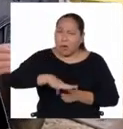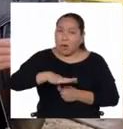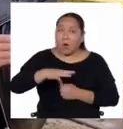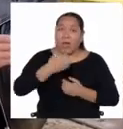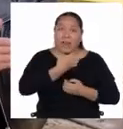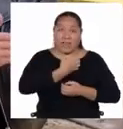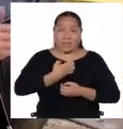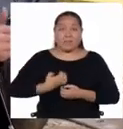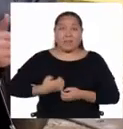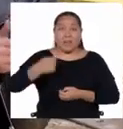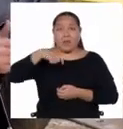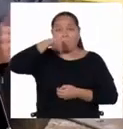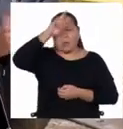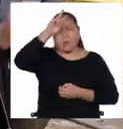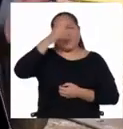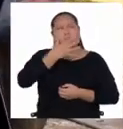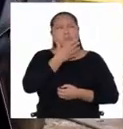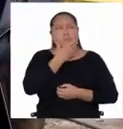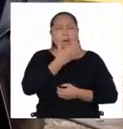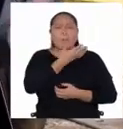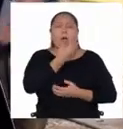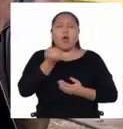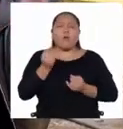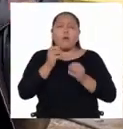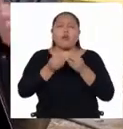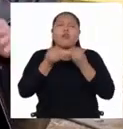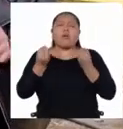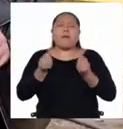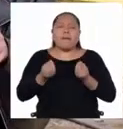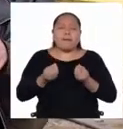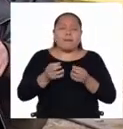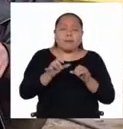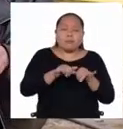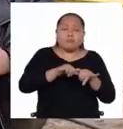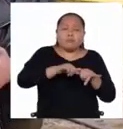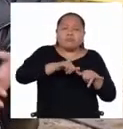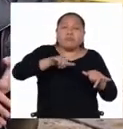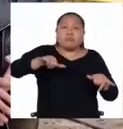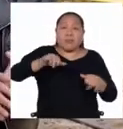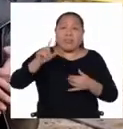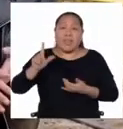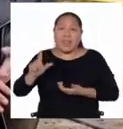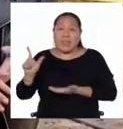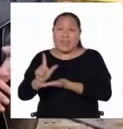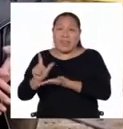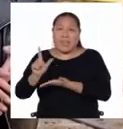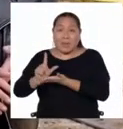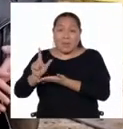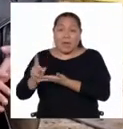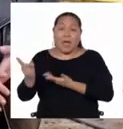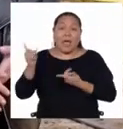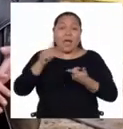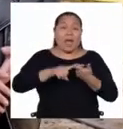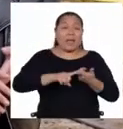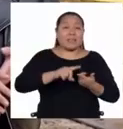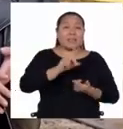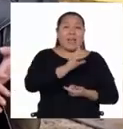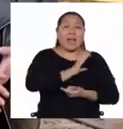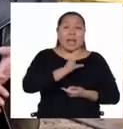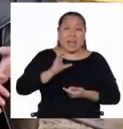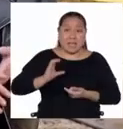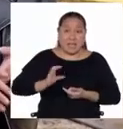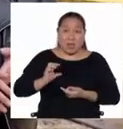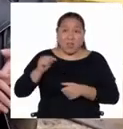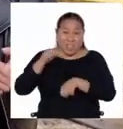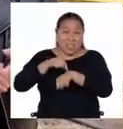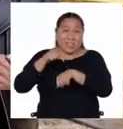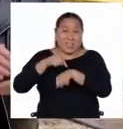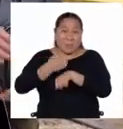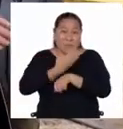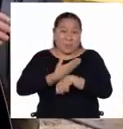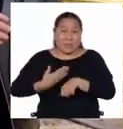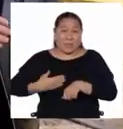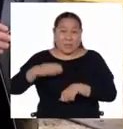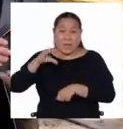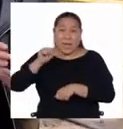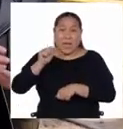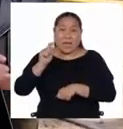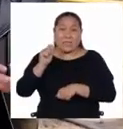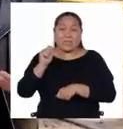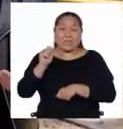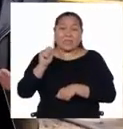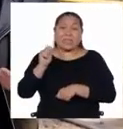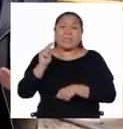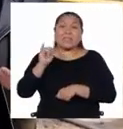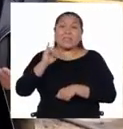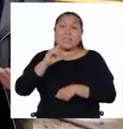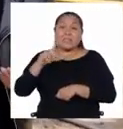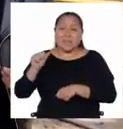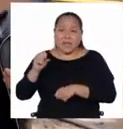ampliar el ferrocarril que iba de Lima a Callao y que fue construido en la época de Ramón Castilla. Él proponía que llegase